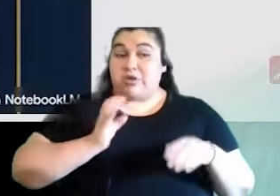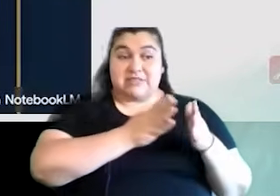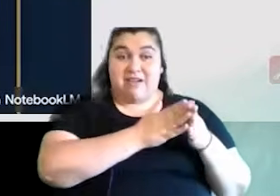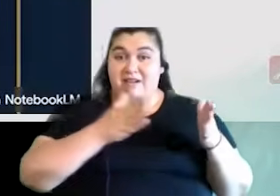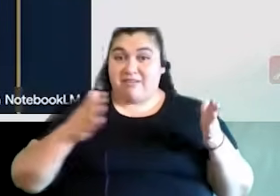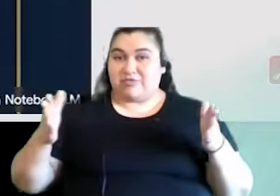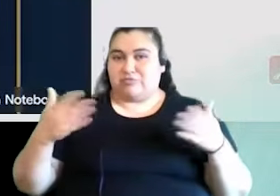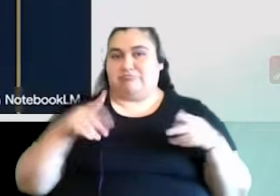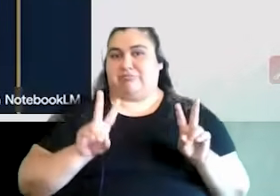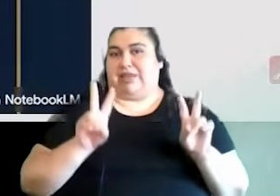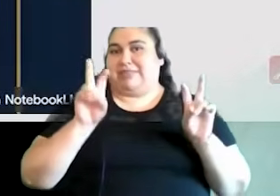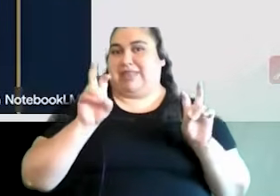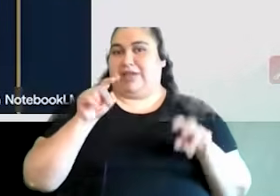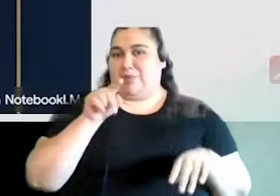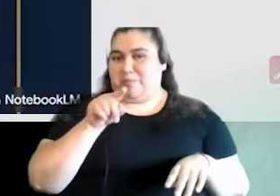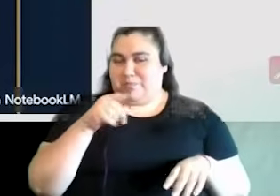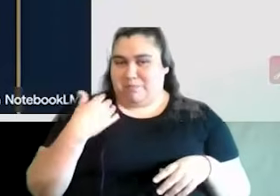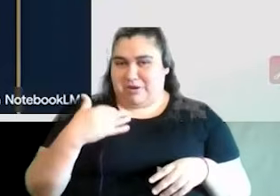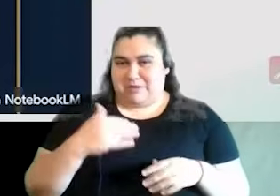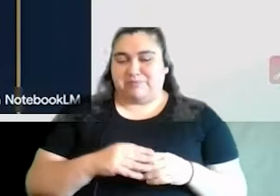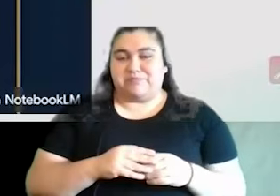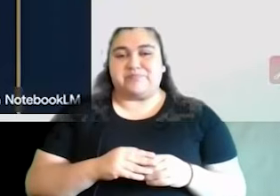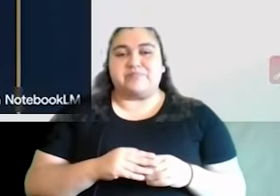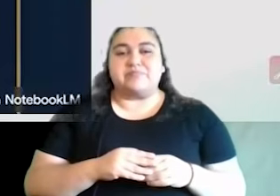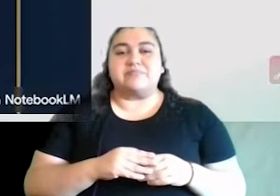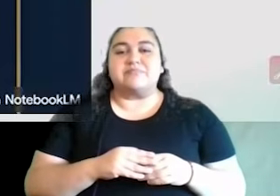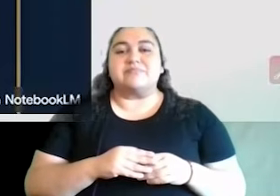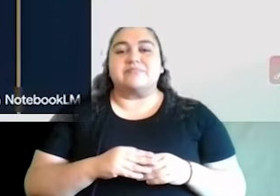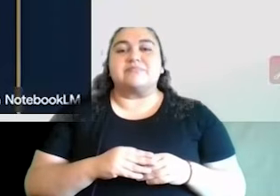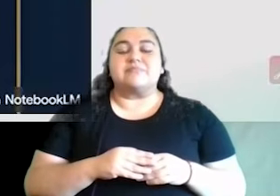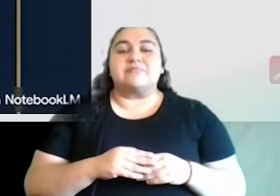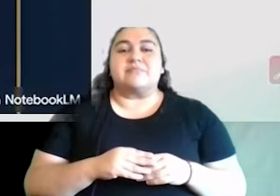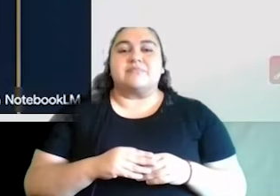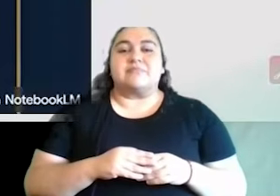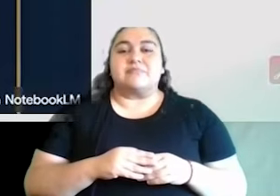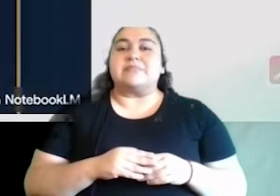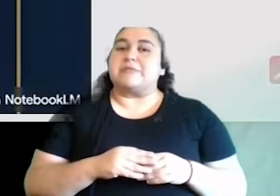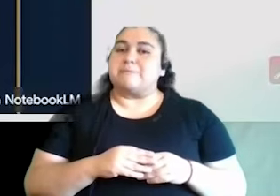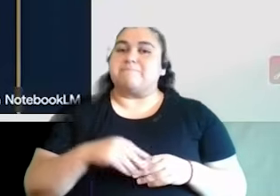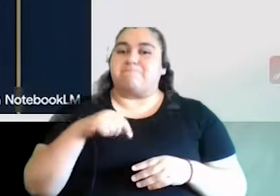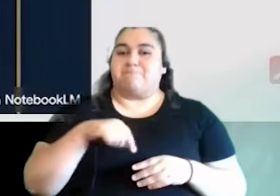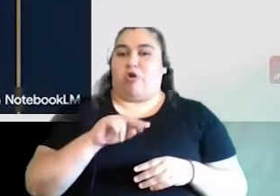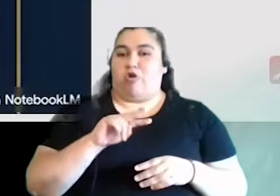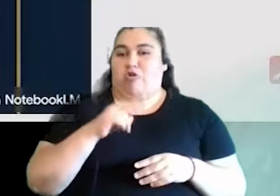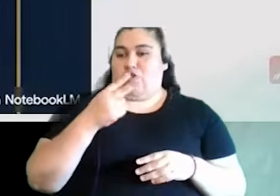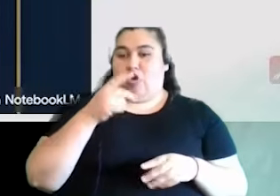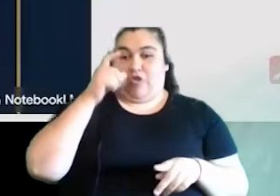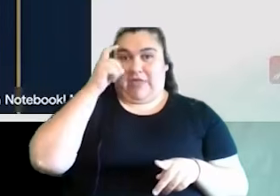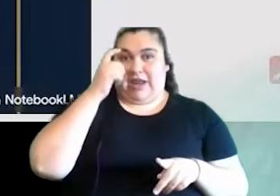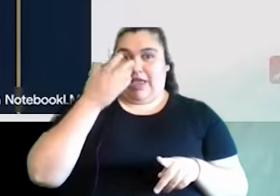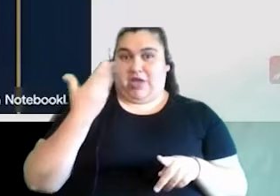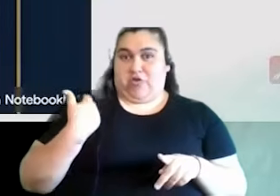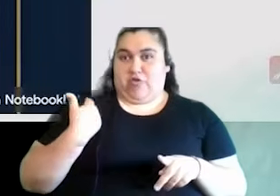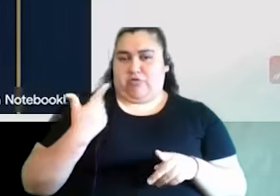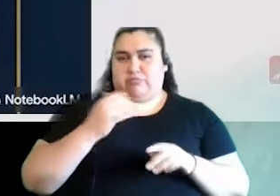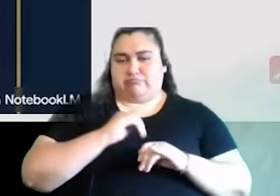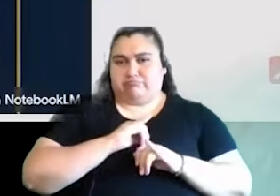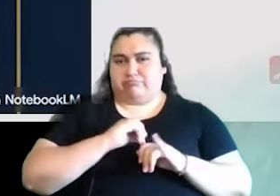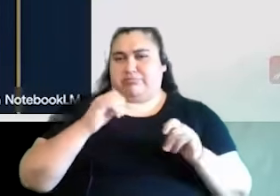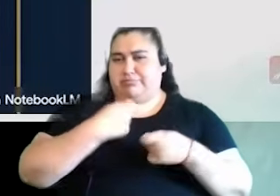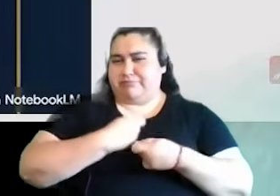tema que nos encuentra el día 2 de enero, cuando se publica esta ley, que es la